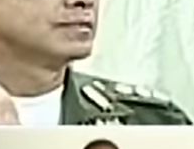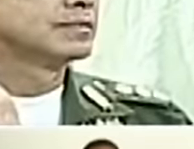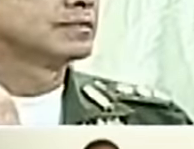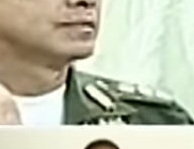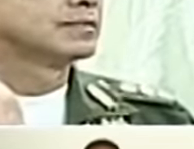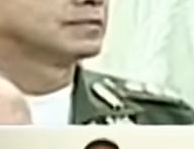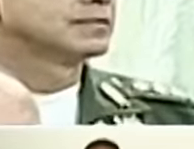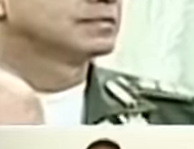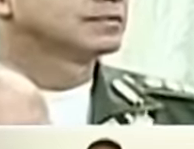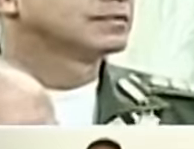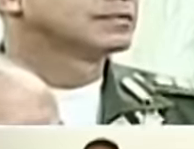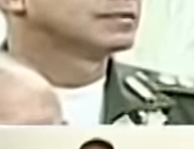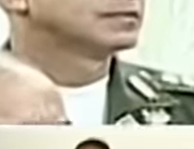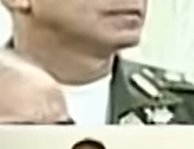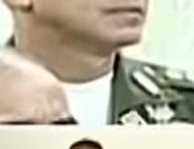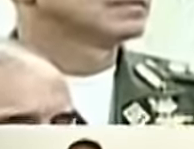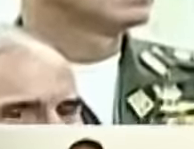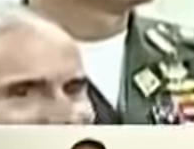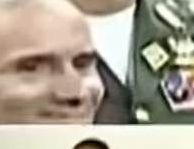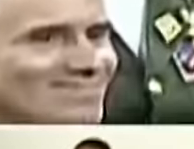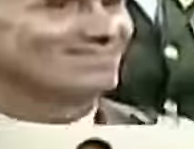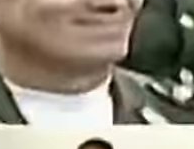picante.